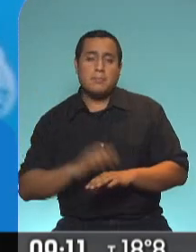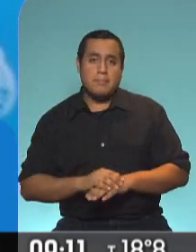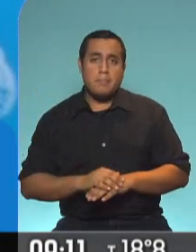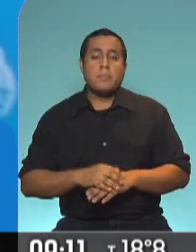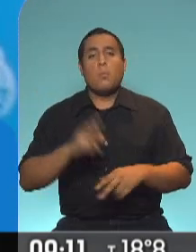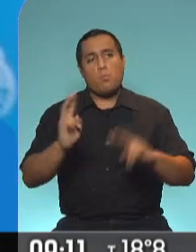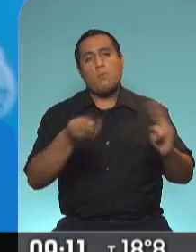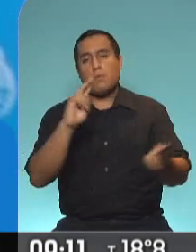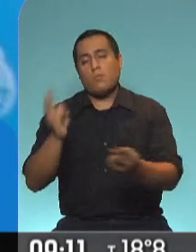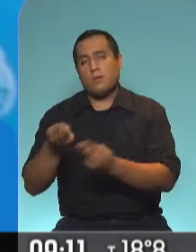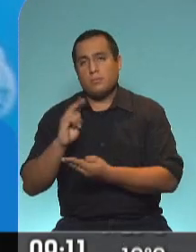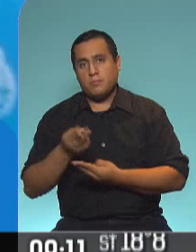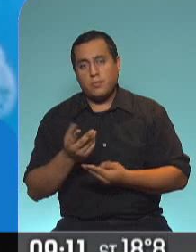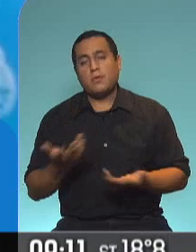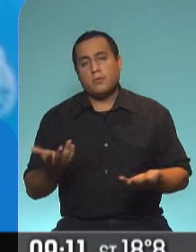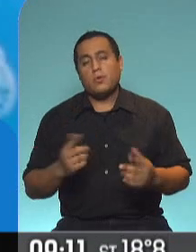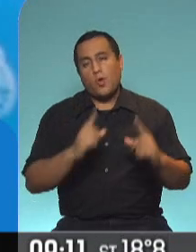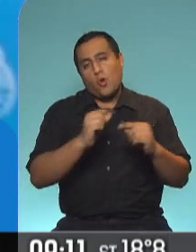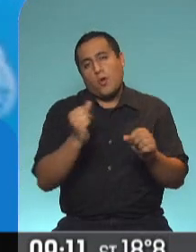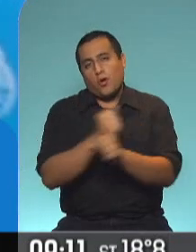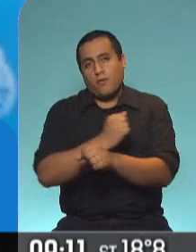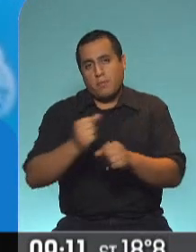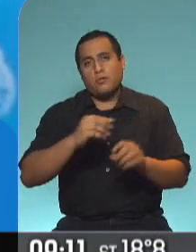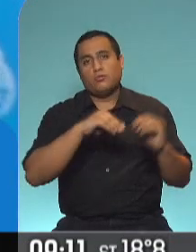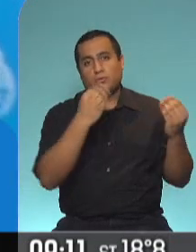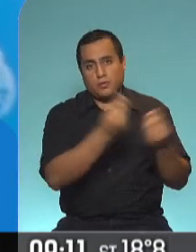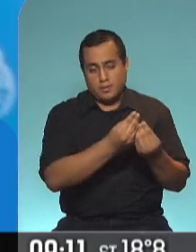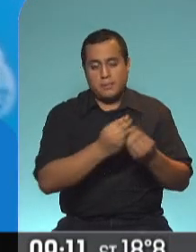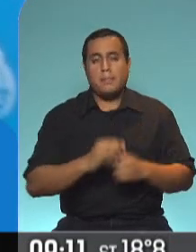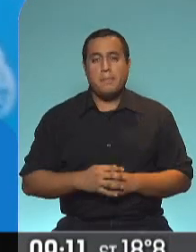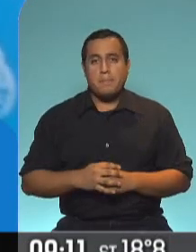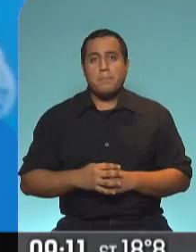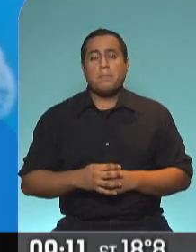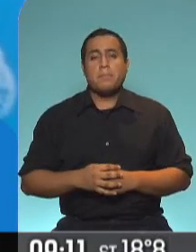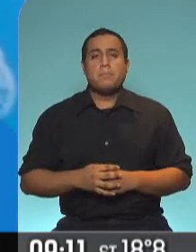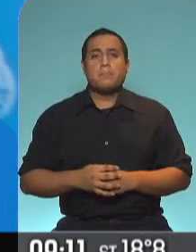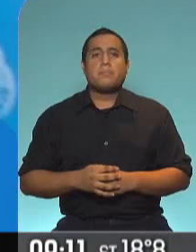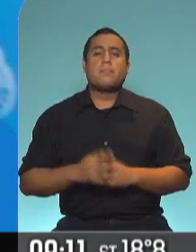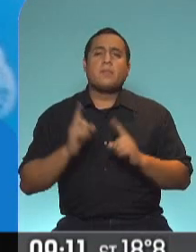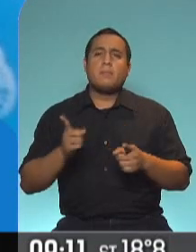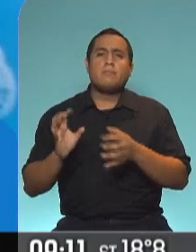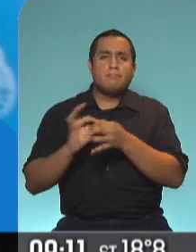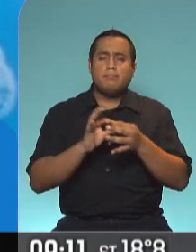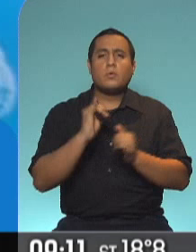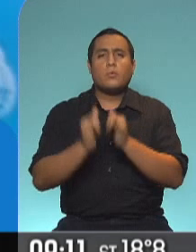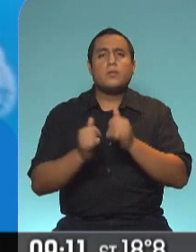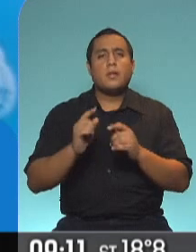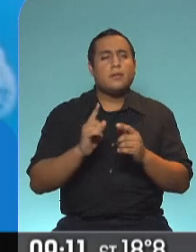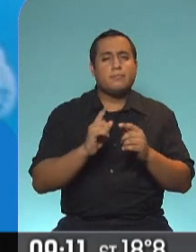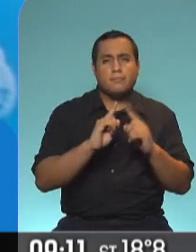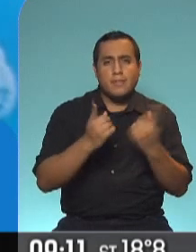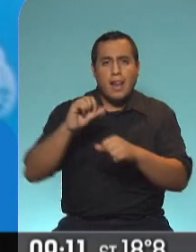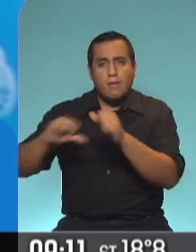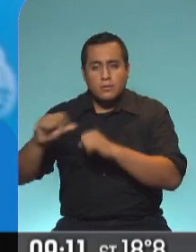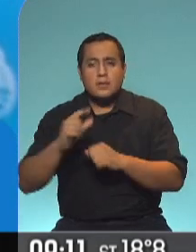los fallecidos sobre el número de casos confirmados acumulados en relación al diagnóstico de laboratorio más de